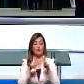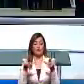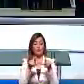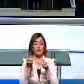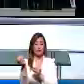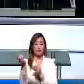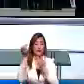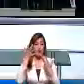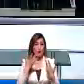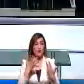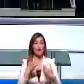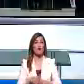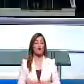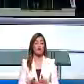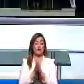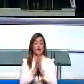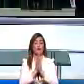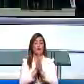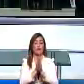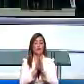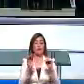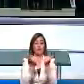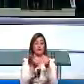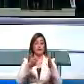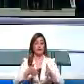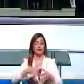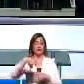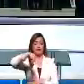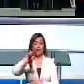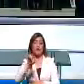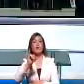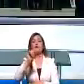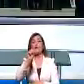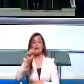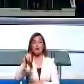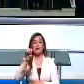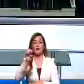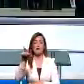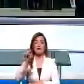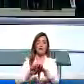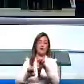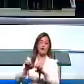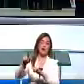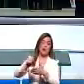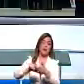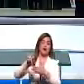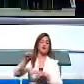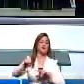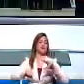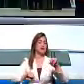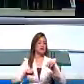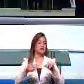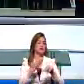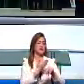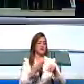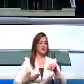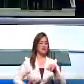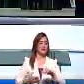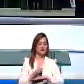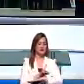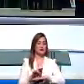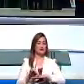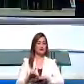información. Esto tras el pedido que hizo el asambleísta Salvador Quispe sobre la calificación de habilidad de Madera al cargo de presidente del